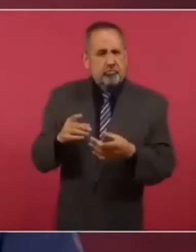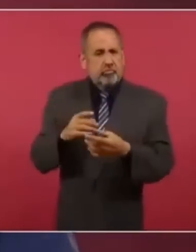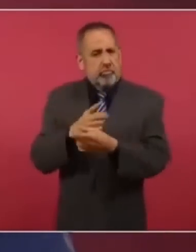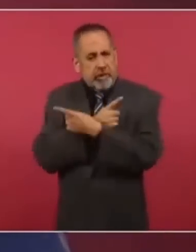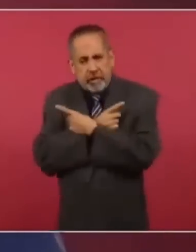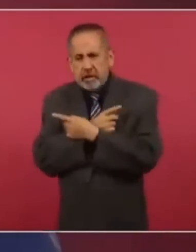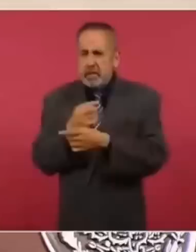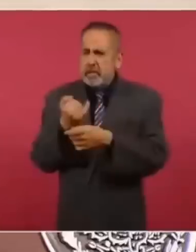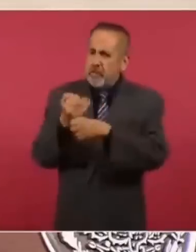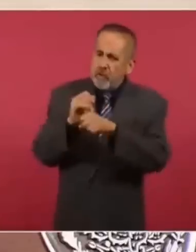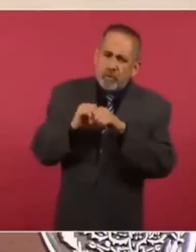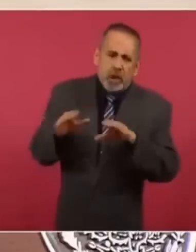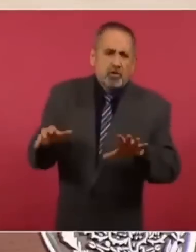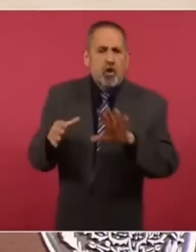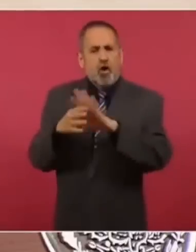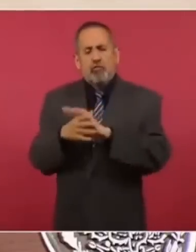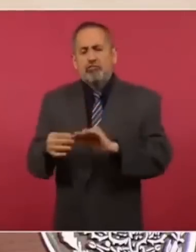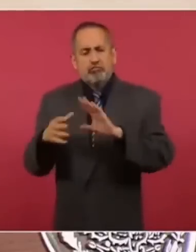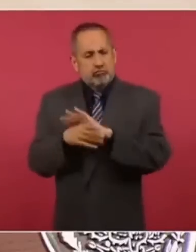información.